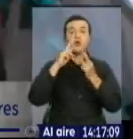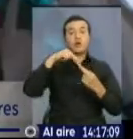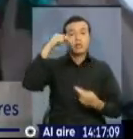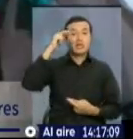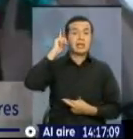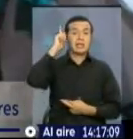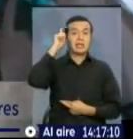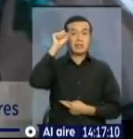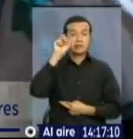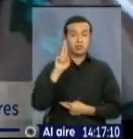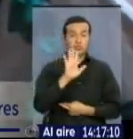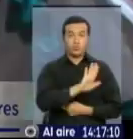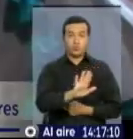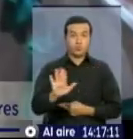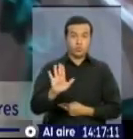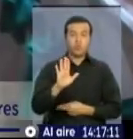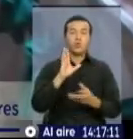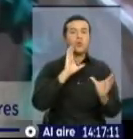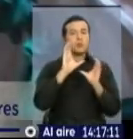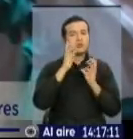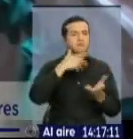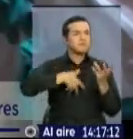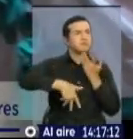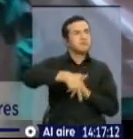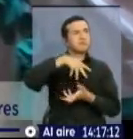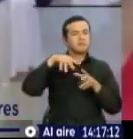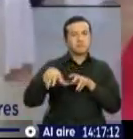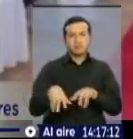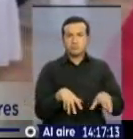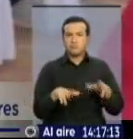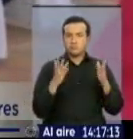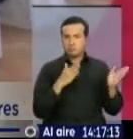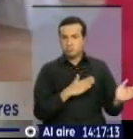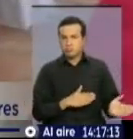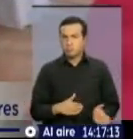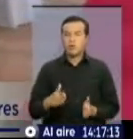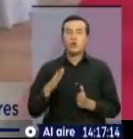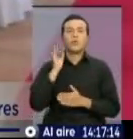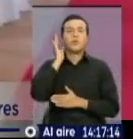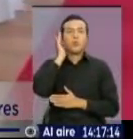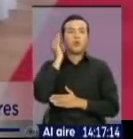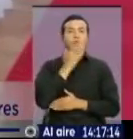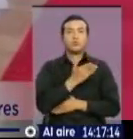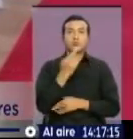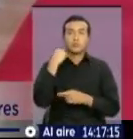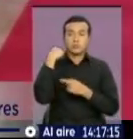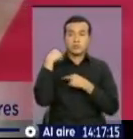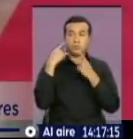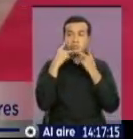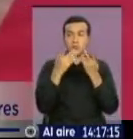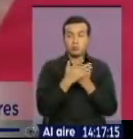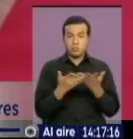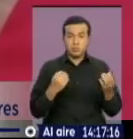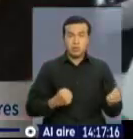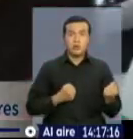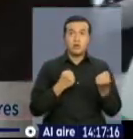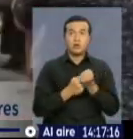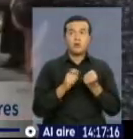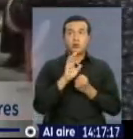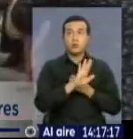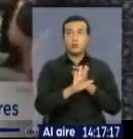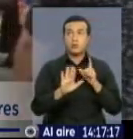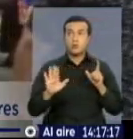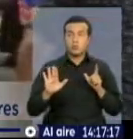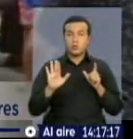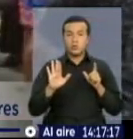sur. En el conversatorio realizaron un análisis de las actividades que están desarrollando las mujeres que ocupan cargos públicos en beneficio de su género. Es